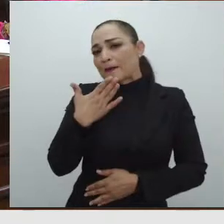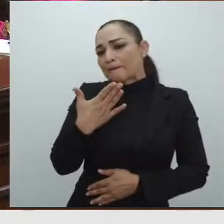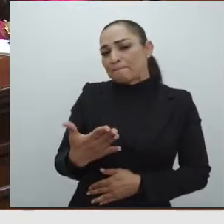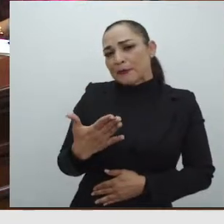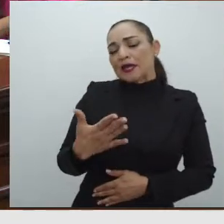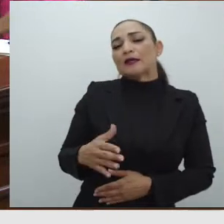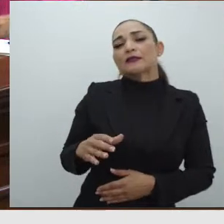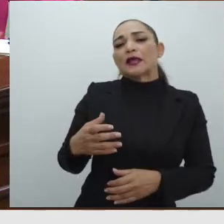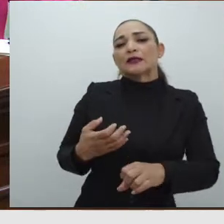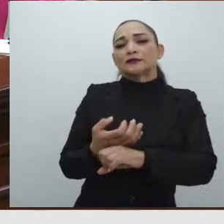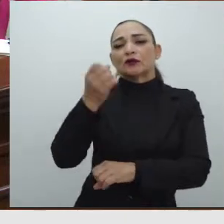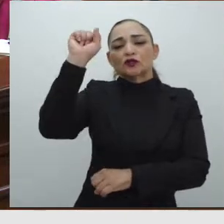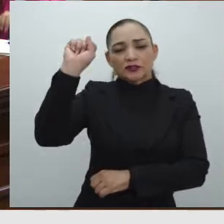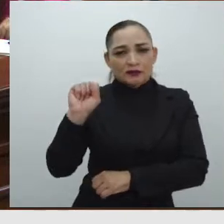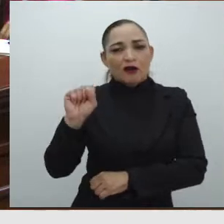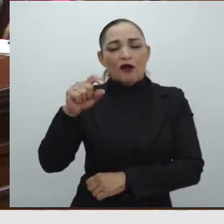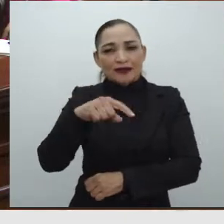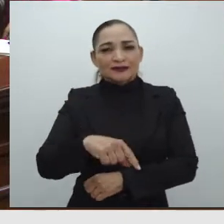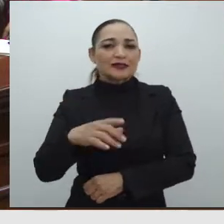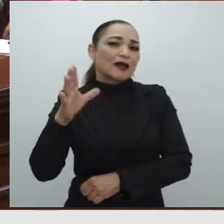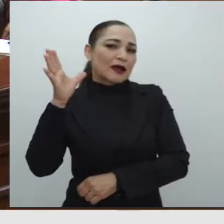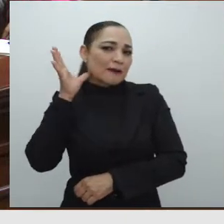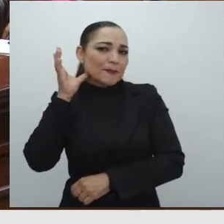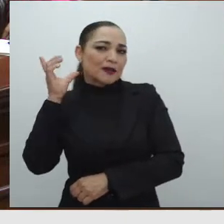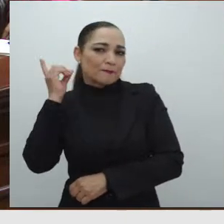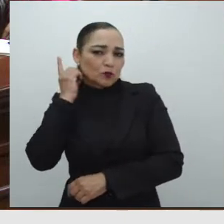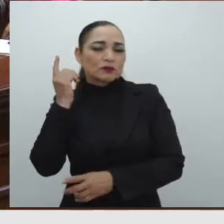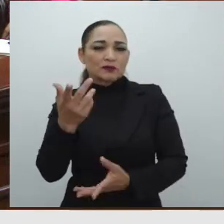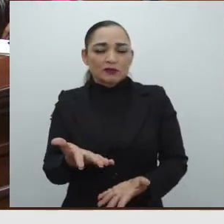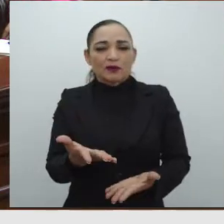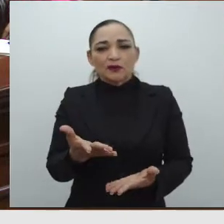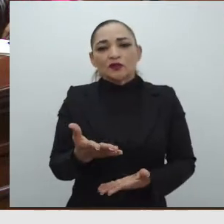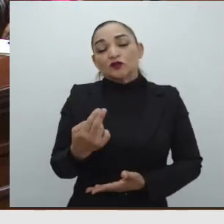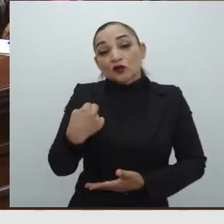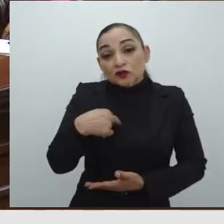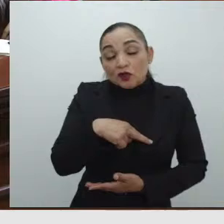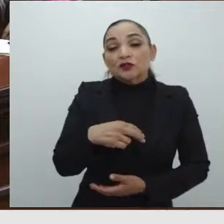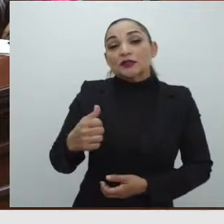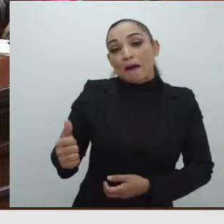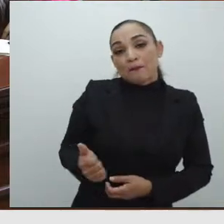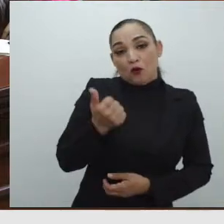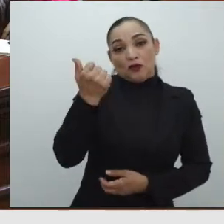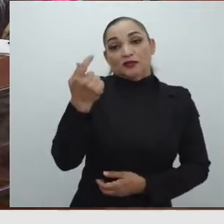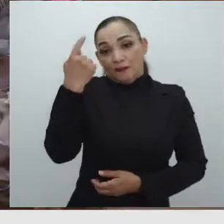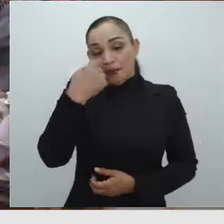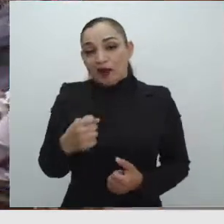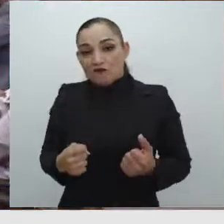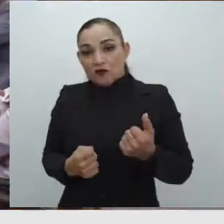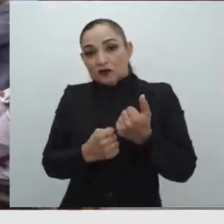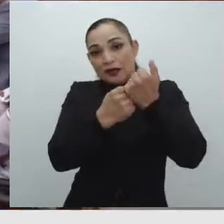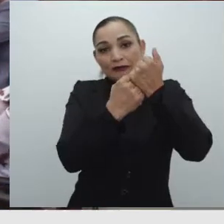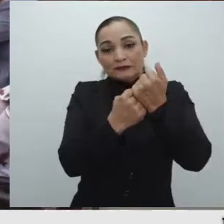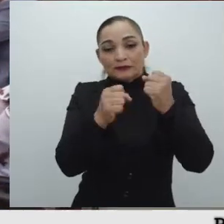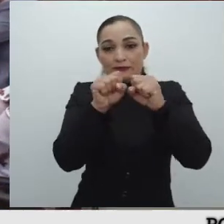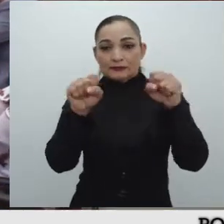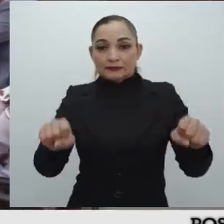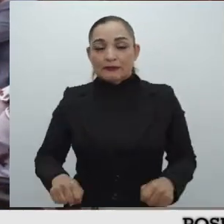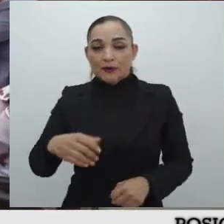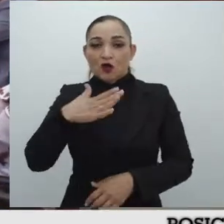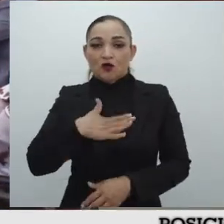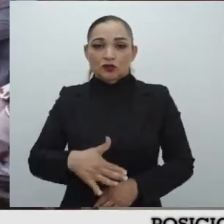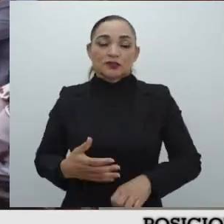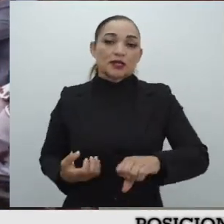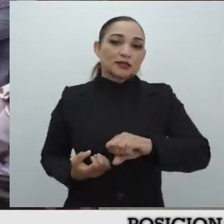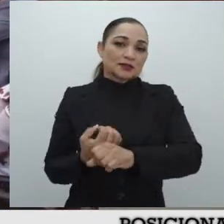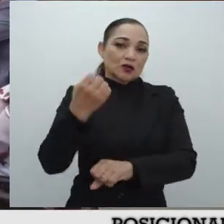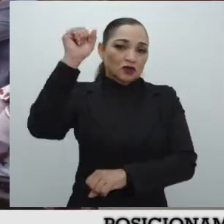legislatura. No debemos dejar pasar la oportunidad para fortalecer el sistema de justicia del Estado